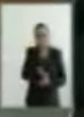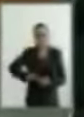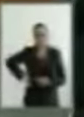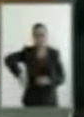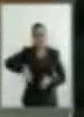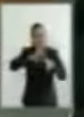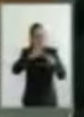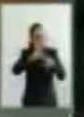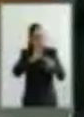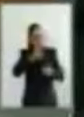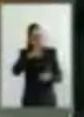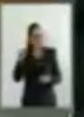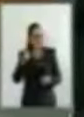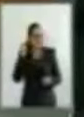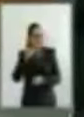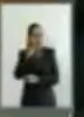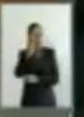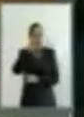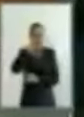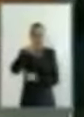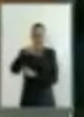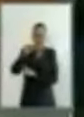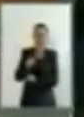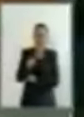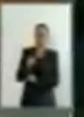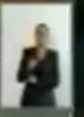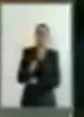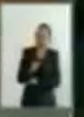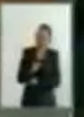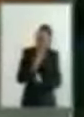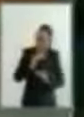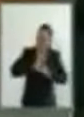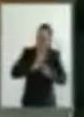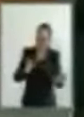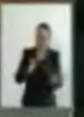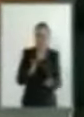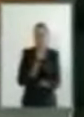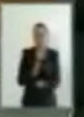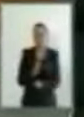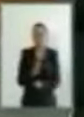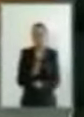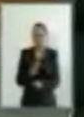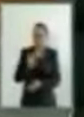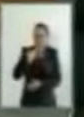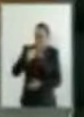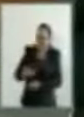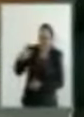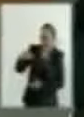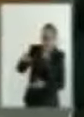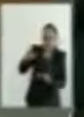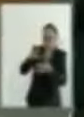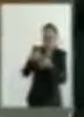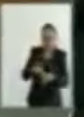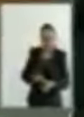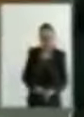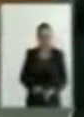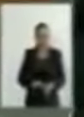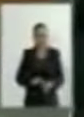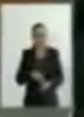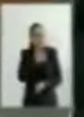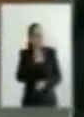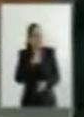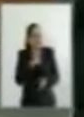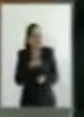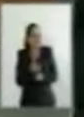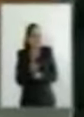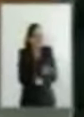decir. Tenemos que reconstruir la forma como operamos, cómo trabajamos, quiénes asumimos